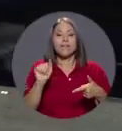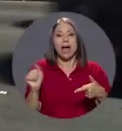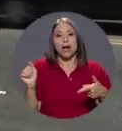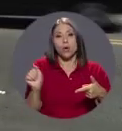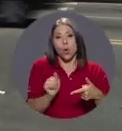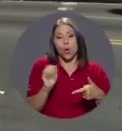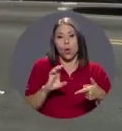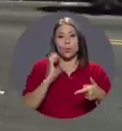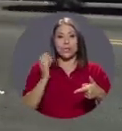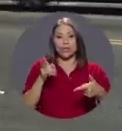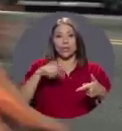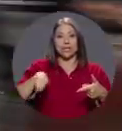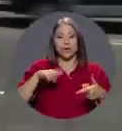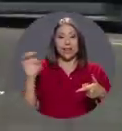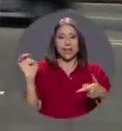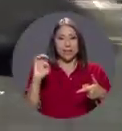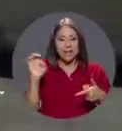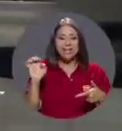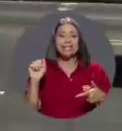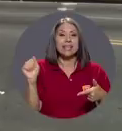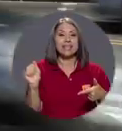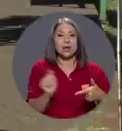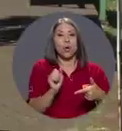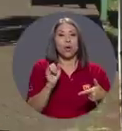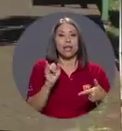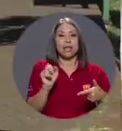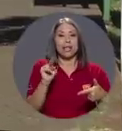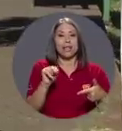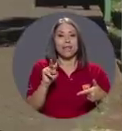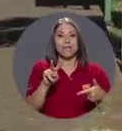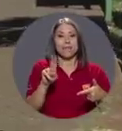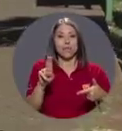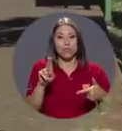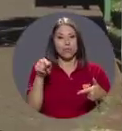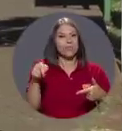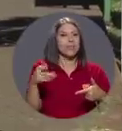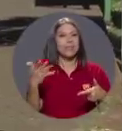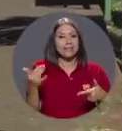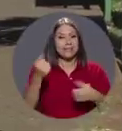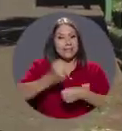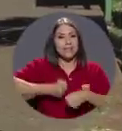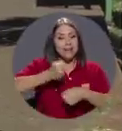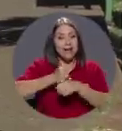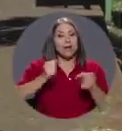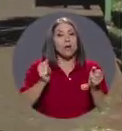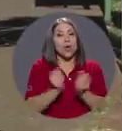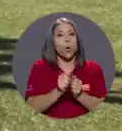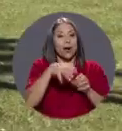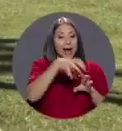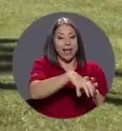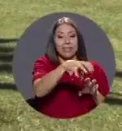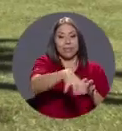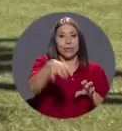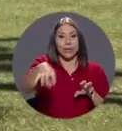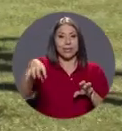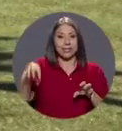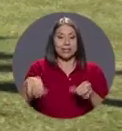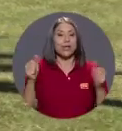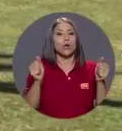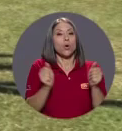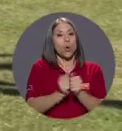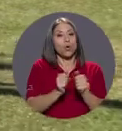la Comisión Nacional de Emergencias y con el INBU es en trabajar con los cantones, con